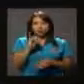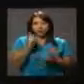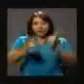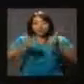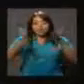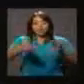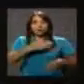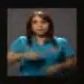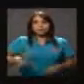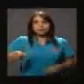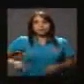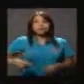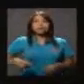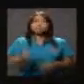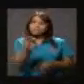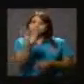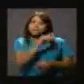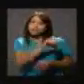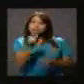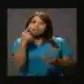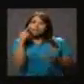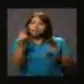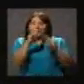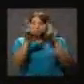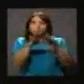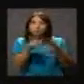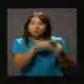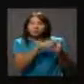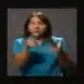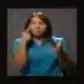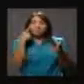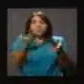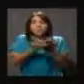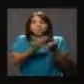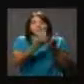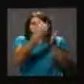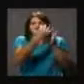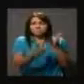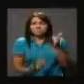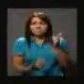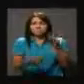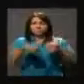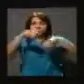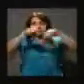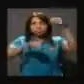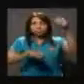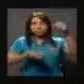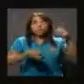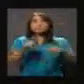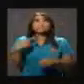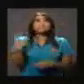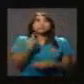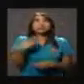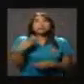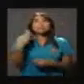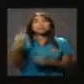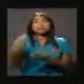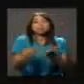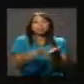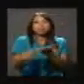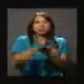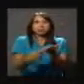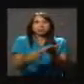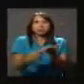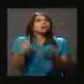a que vean las propuestas que tenemos establecidas en nuestro sitio web nosotros nos hemos encargado y yo en todos los debates que he sido invitado porque como el candidato invisible a los